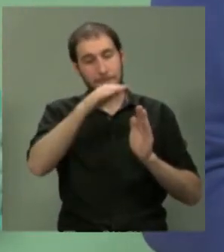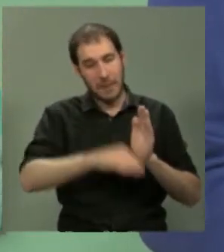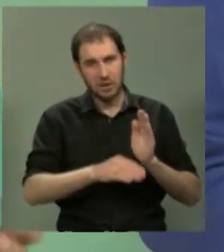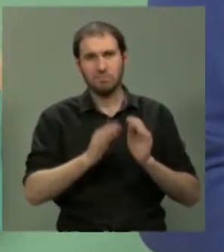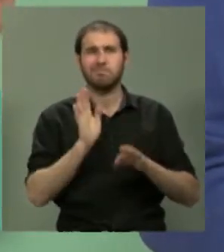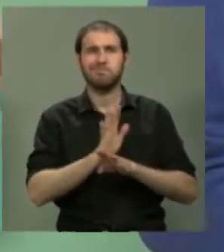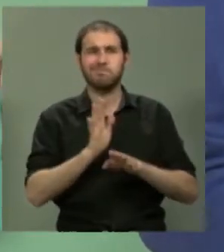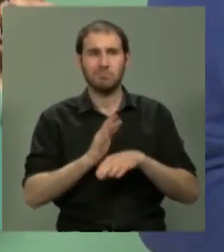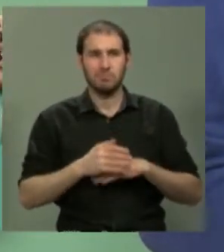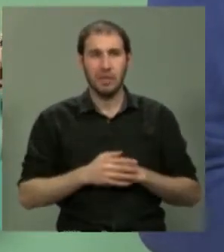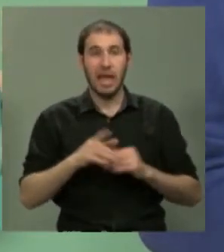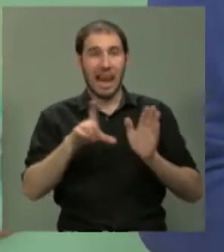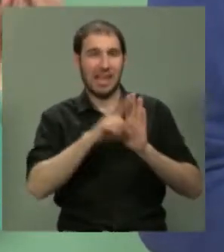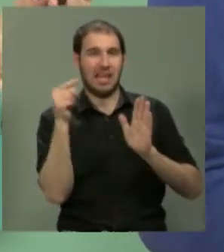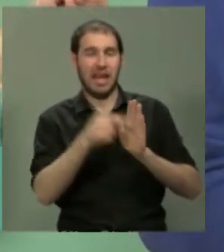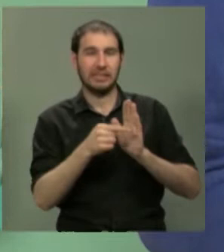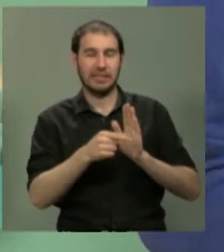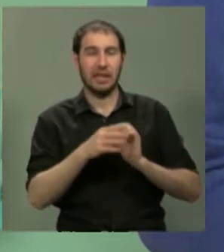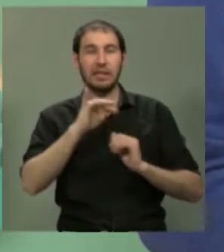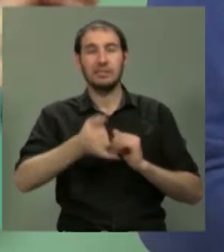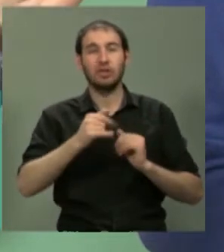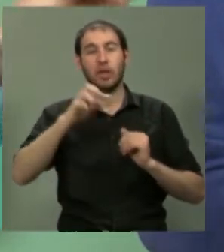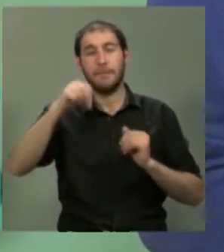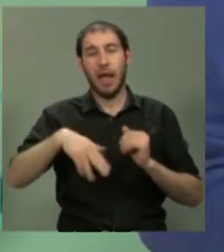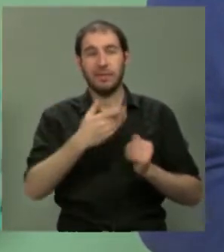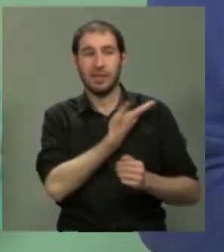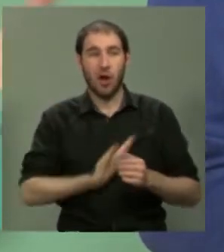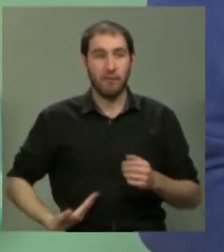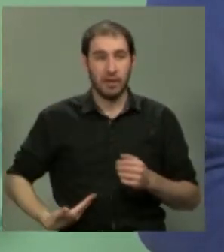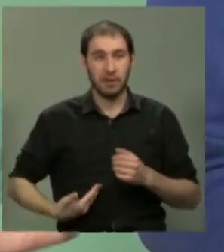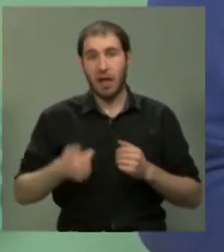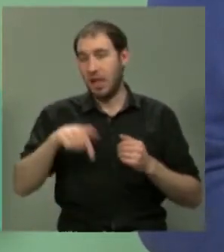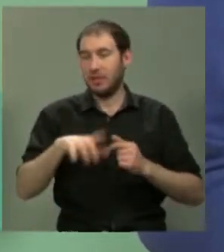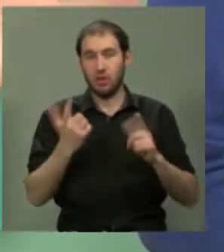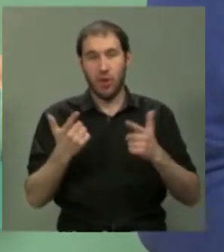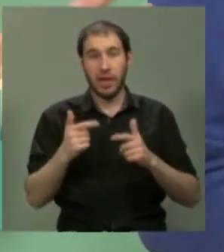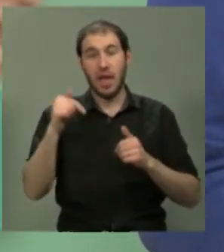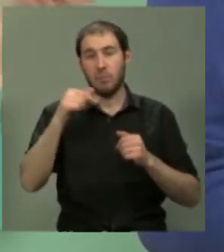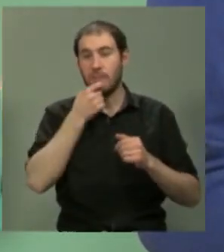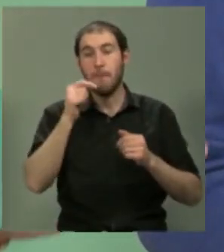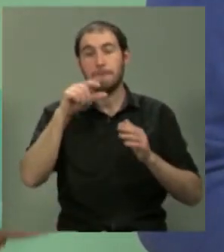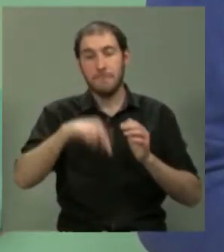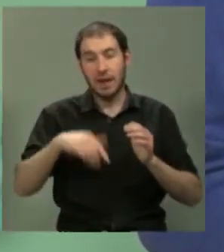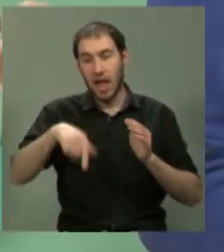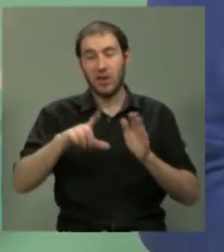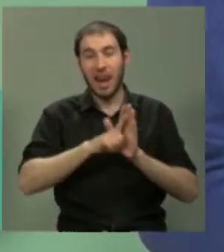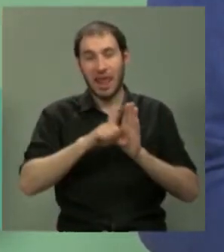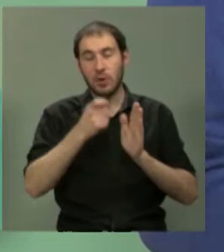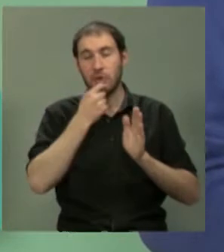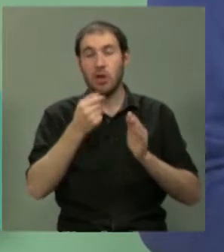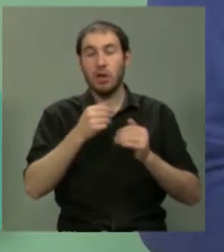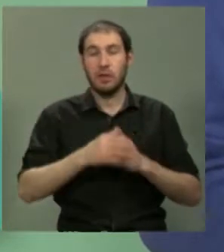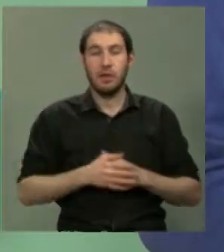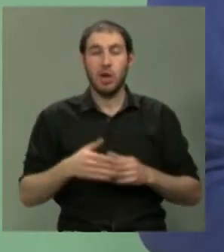quiere decir de que esa ley tiene que llevar políticas de Estado que no hay, y las que han estipulado leyes como el